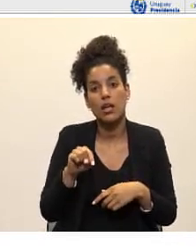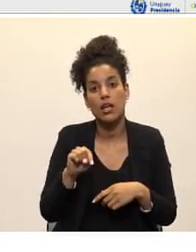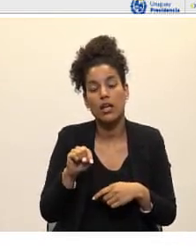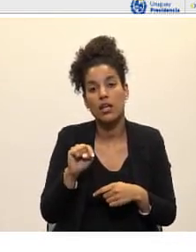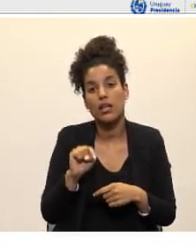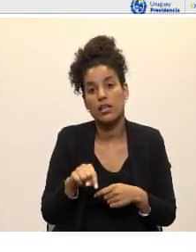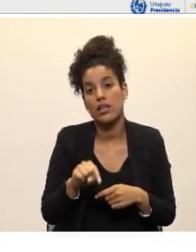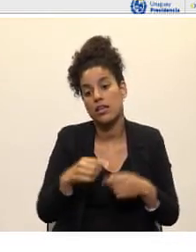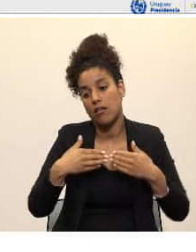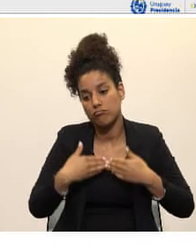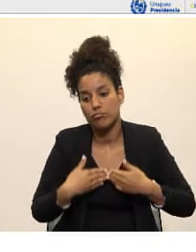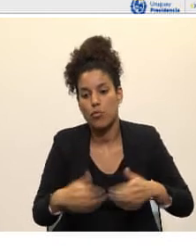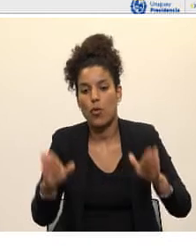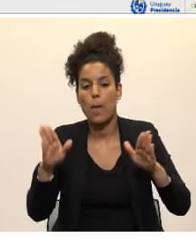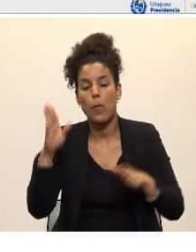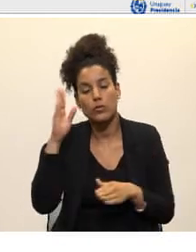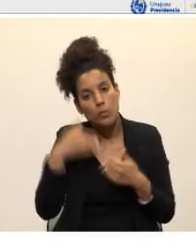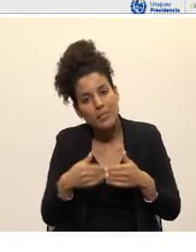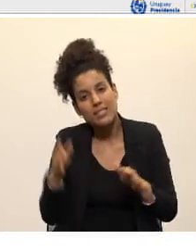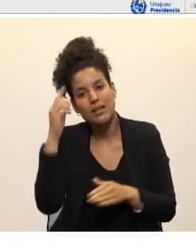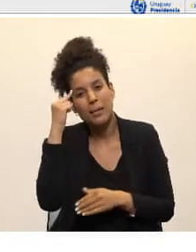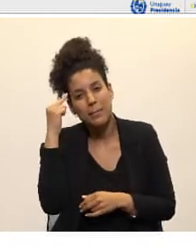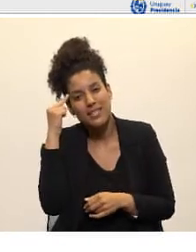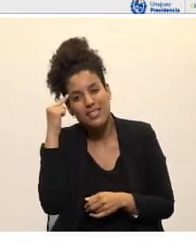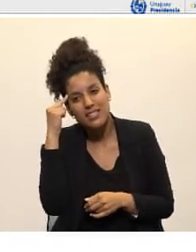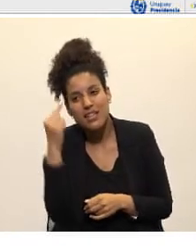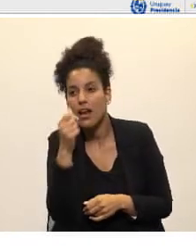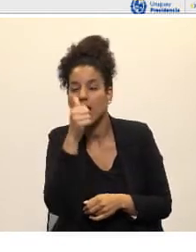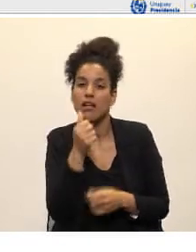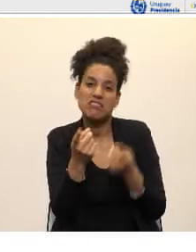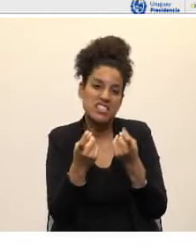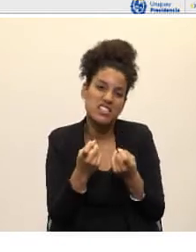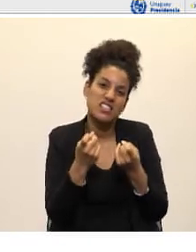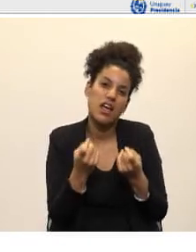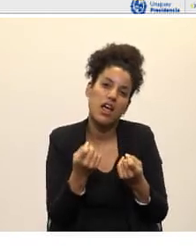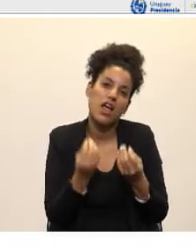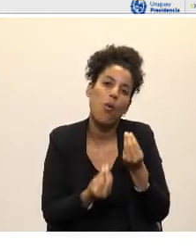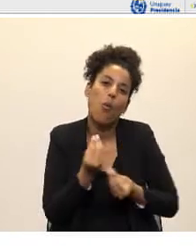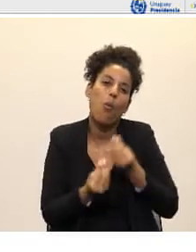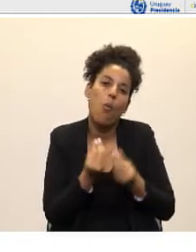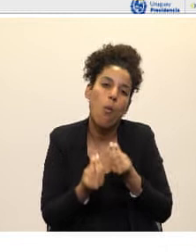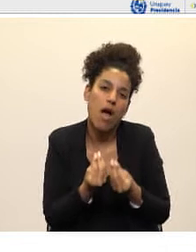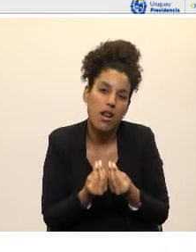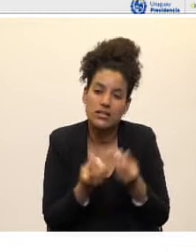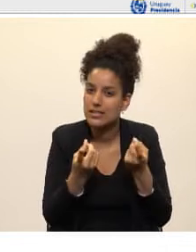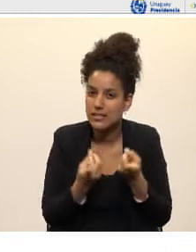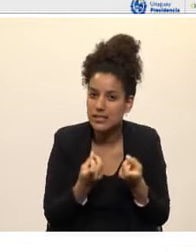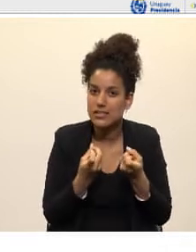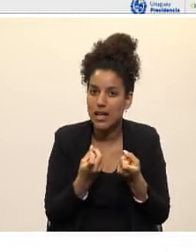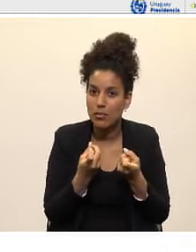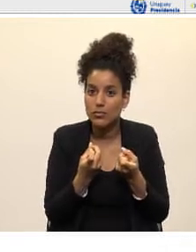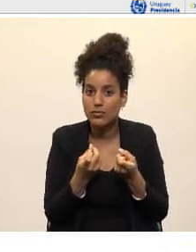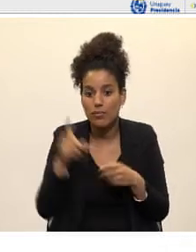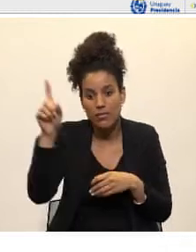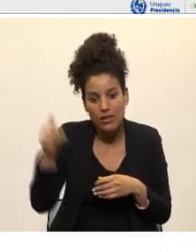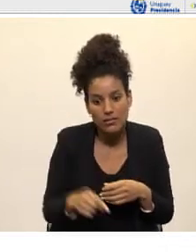la posibilidad de pensar cuáles son esas necesidades, esos saberes que hace falta poder poner en